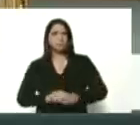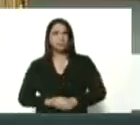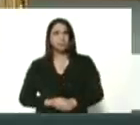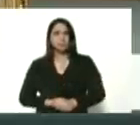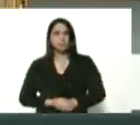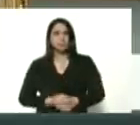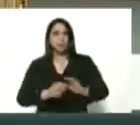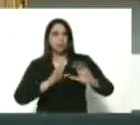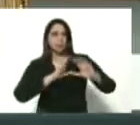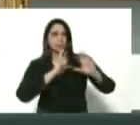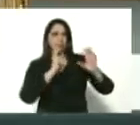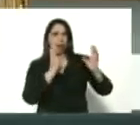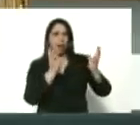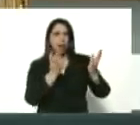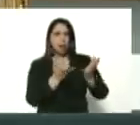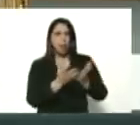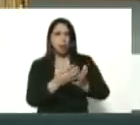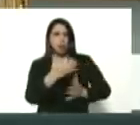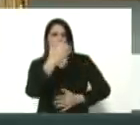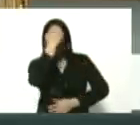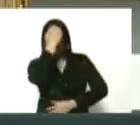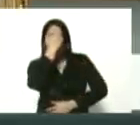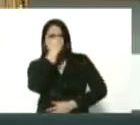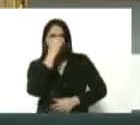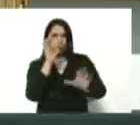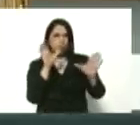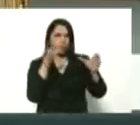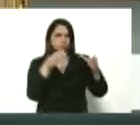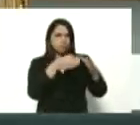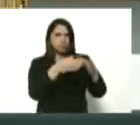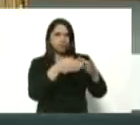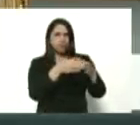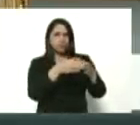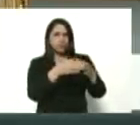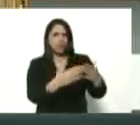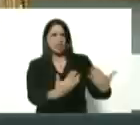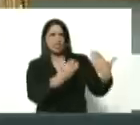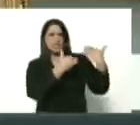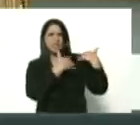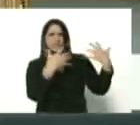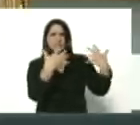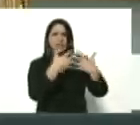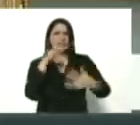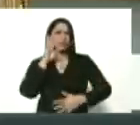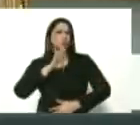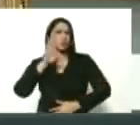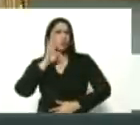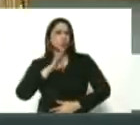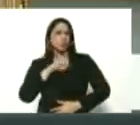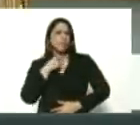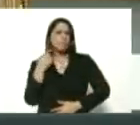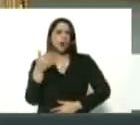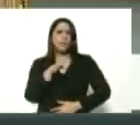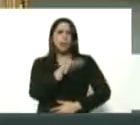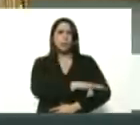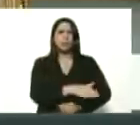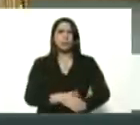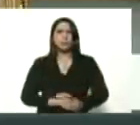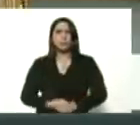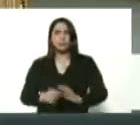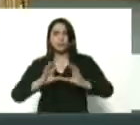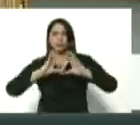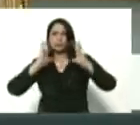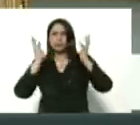del mundo de los mercenarios, de los encargados de la guerra sucia, de los crímenes en el